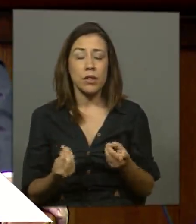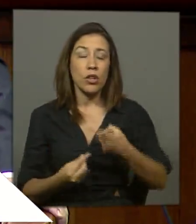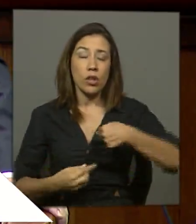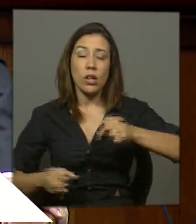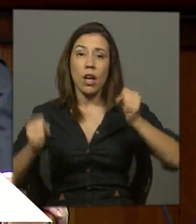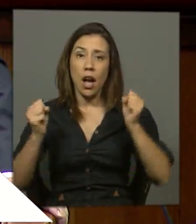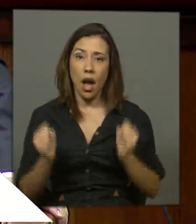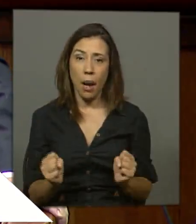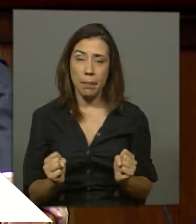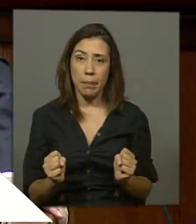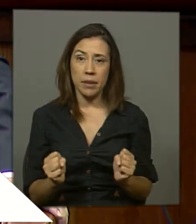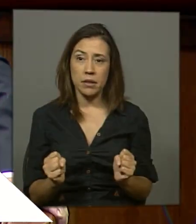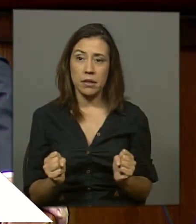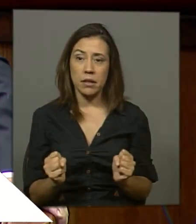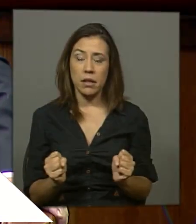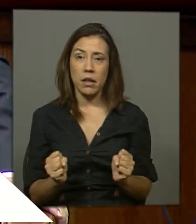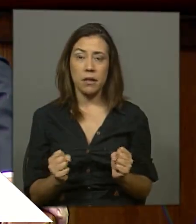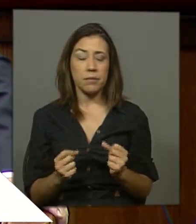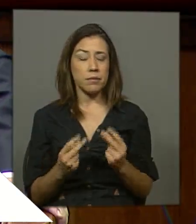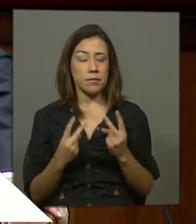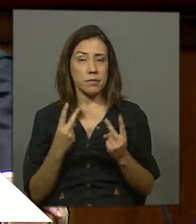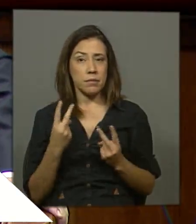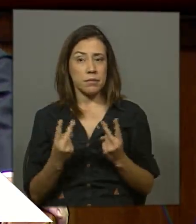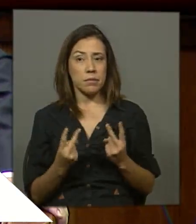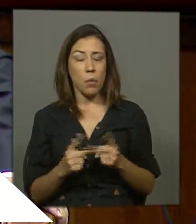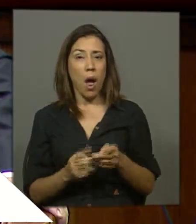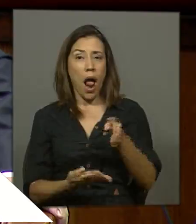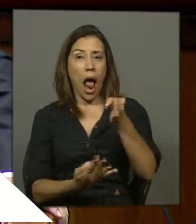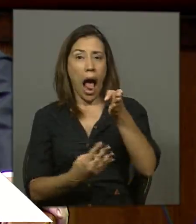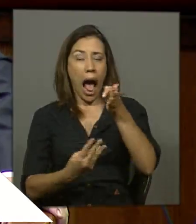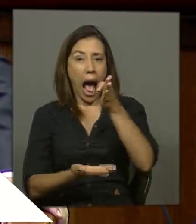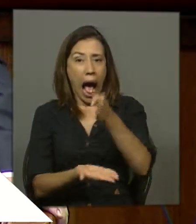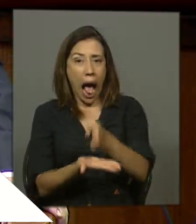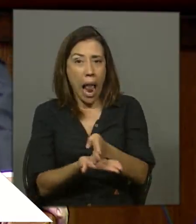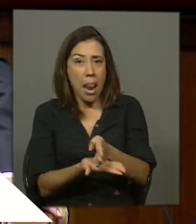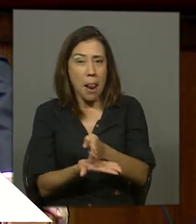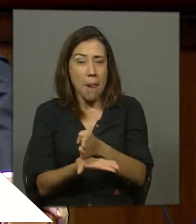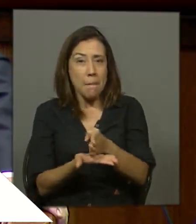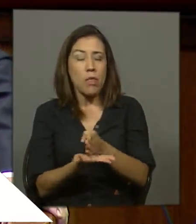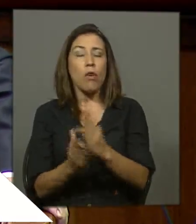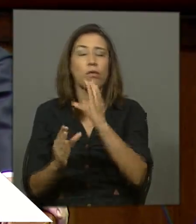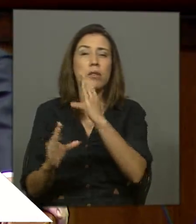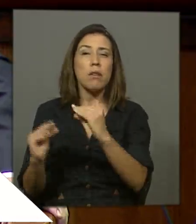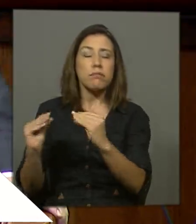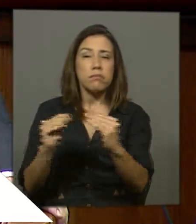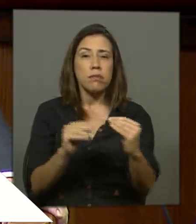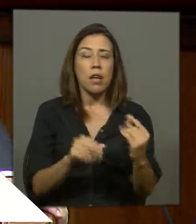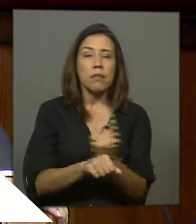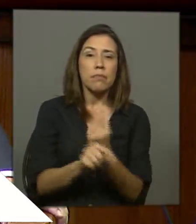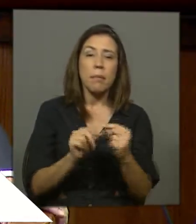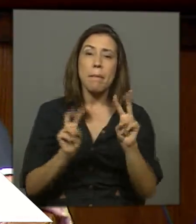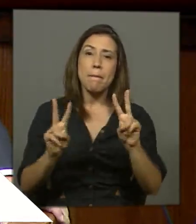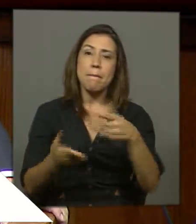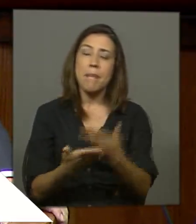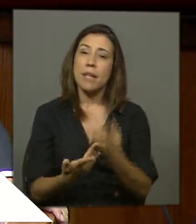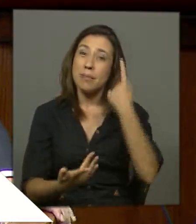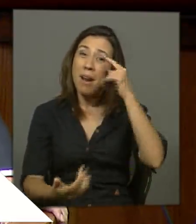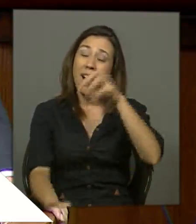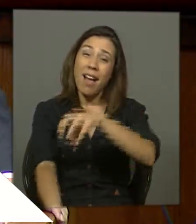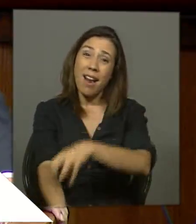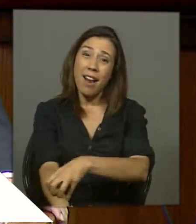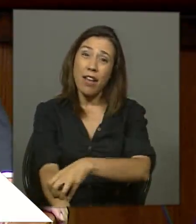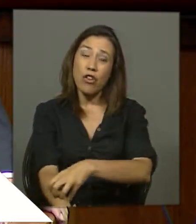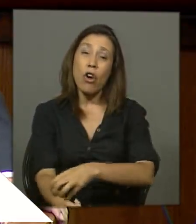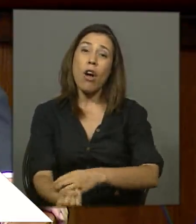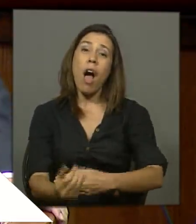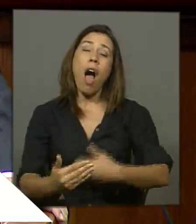capacidad de situarnos en el medio en La Búsqueda del diálogo y de la Paz para que esa región